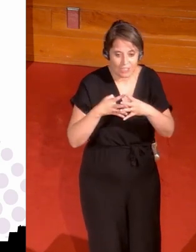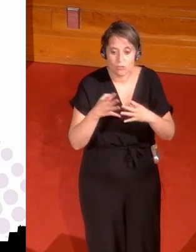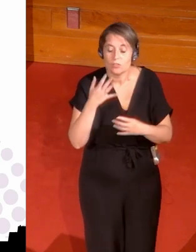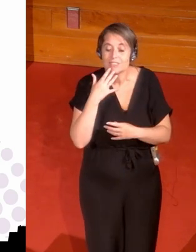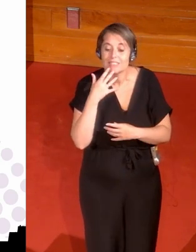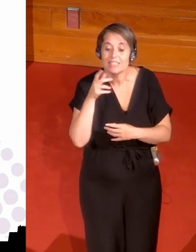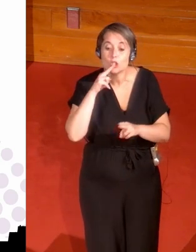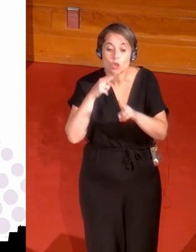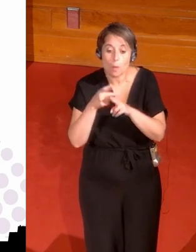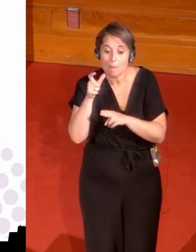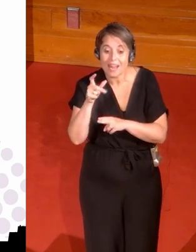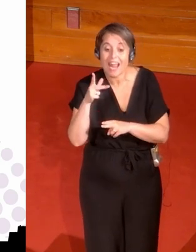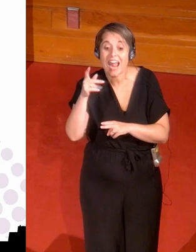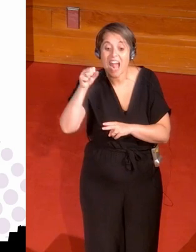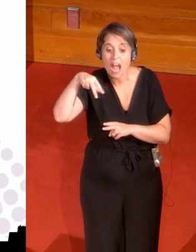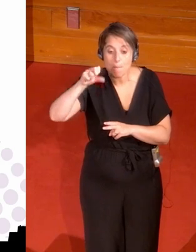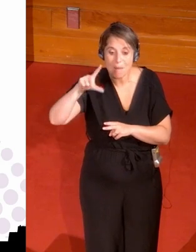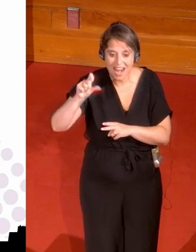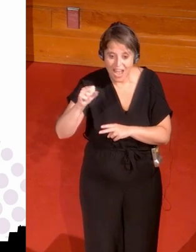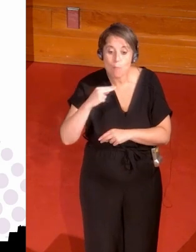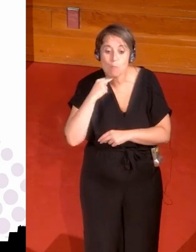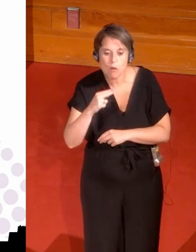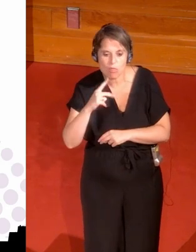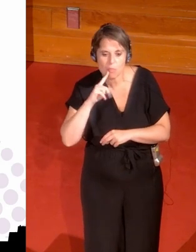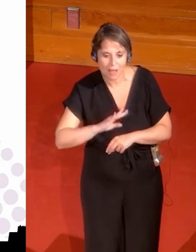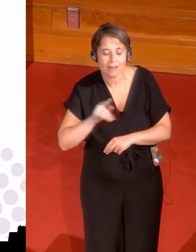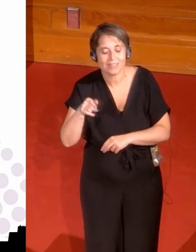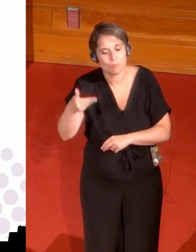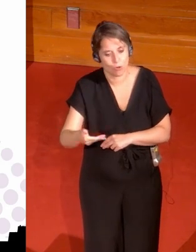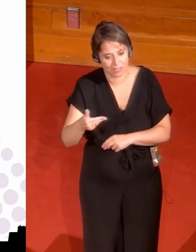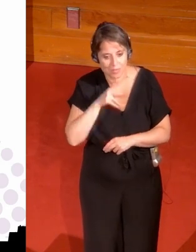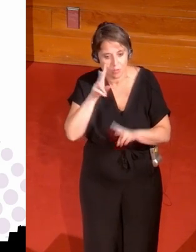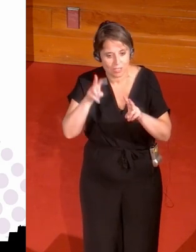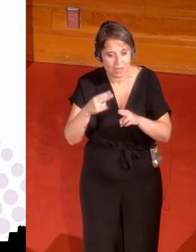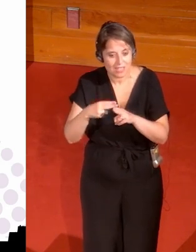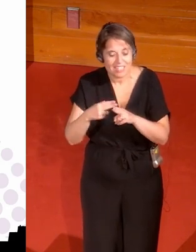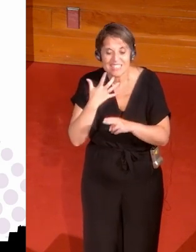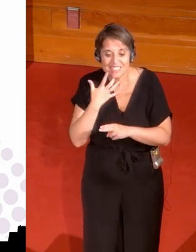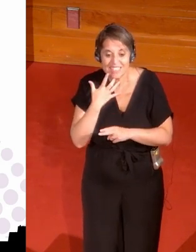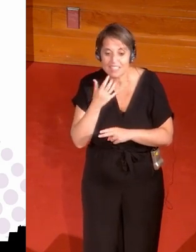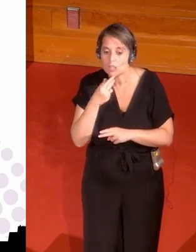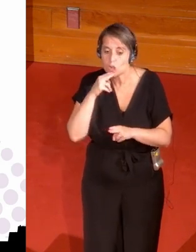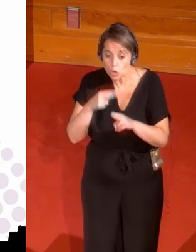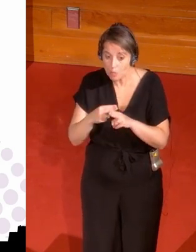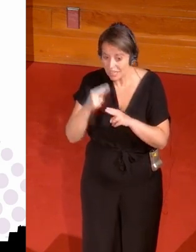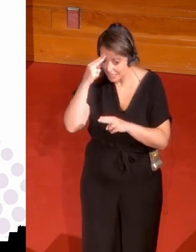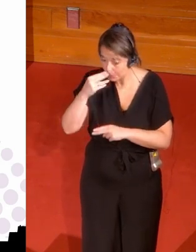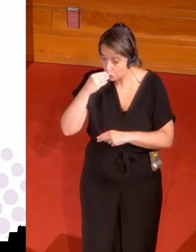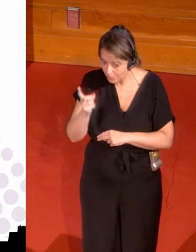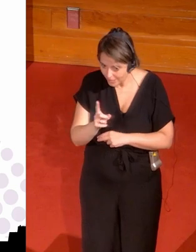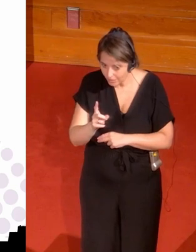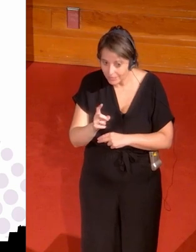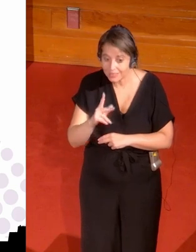mar cámara se ha convertido en una cuestión importante una cuestión política si no pronuncias bien su nombre es que la estás despreciando Entonces